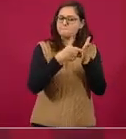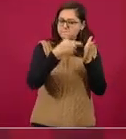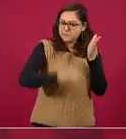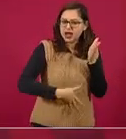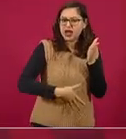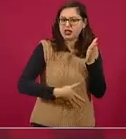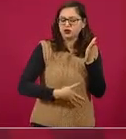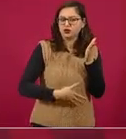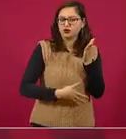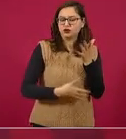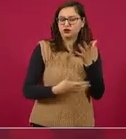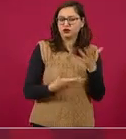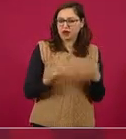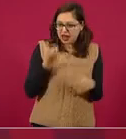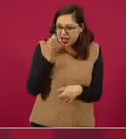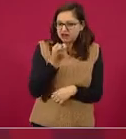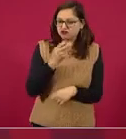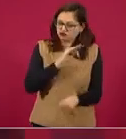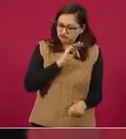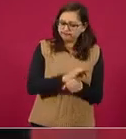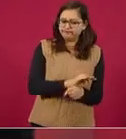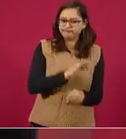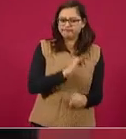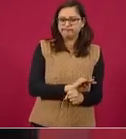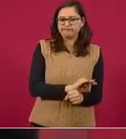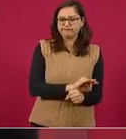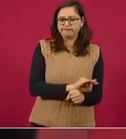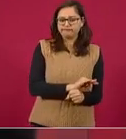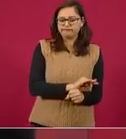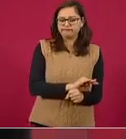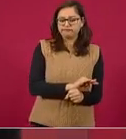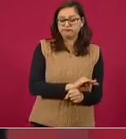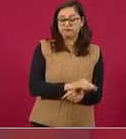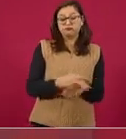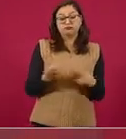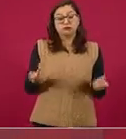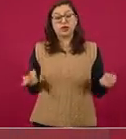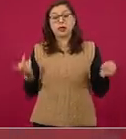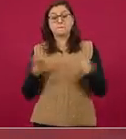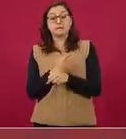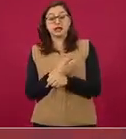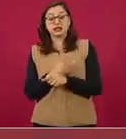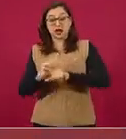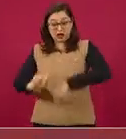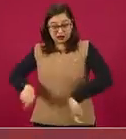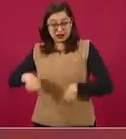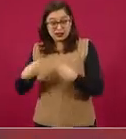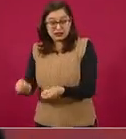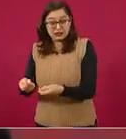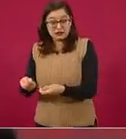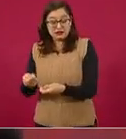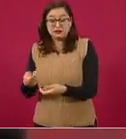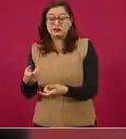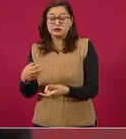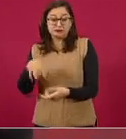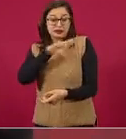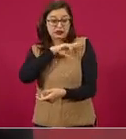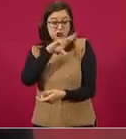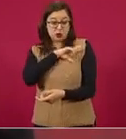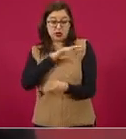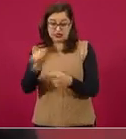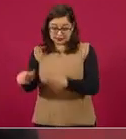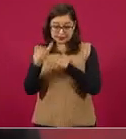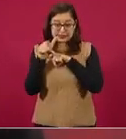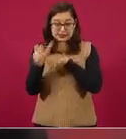porque si no hay un cambio a la ley,